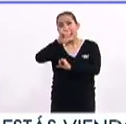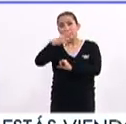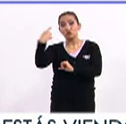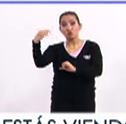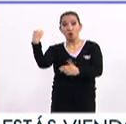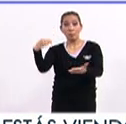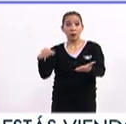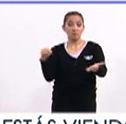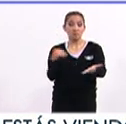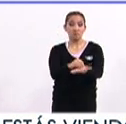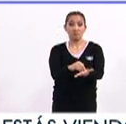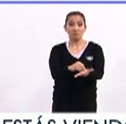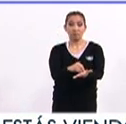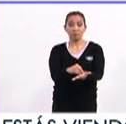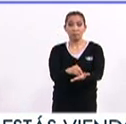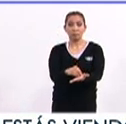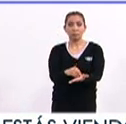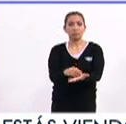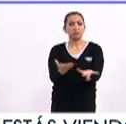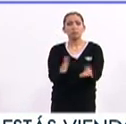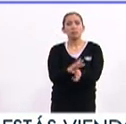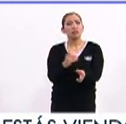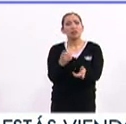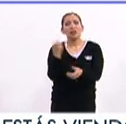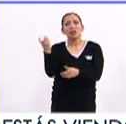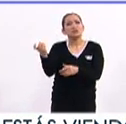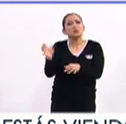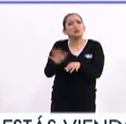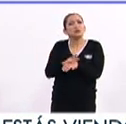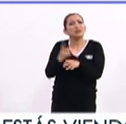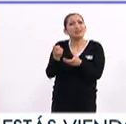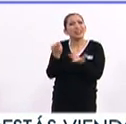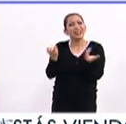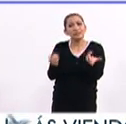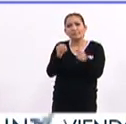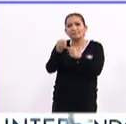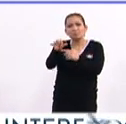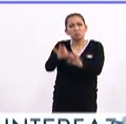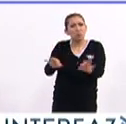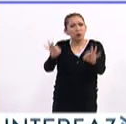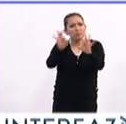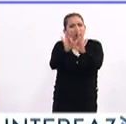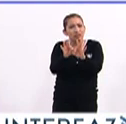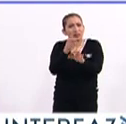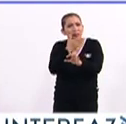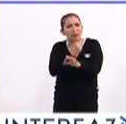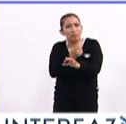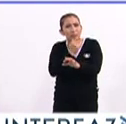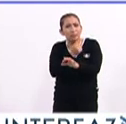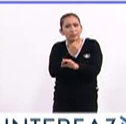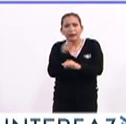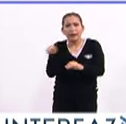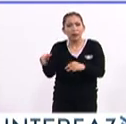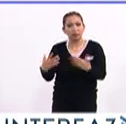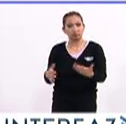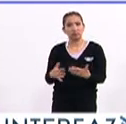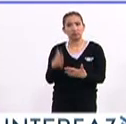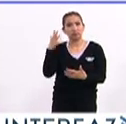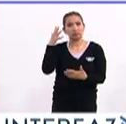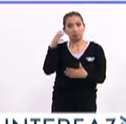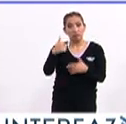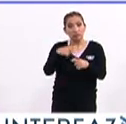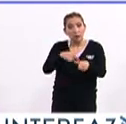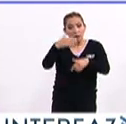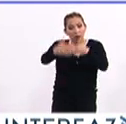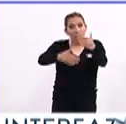llevan su nombre. ¿A qué podríamos atribuir tal impacto y que haya tenido tanta trascendencia,